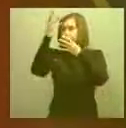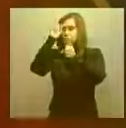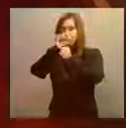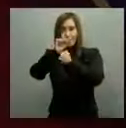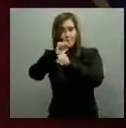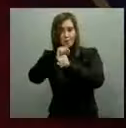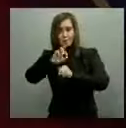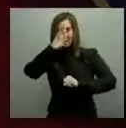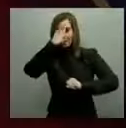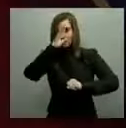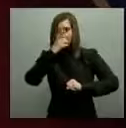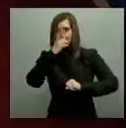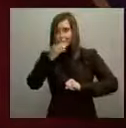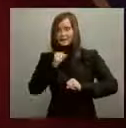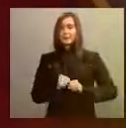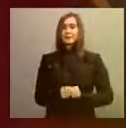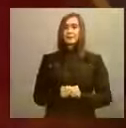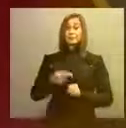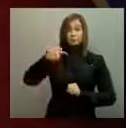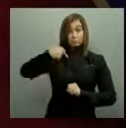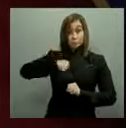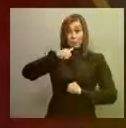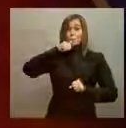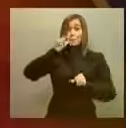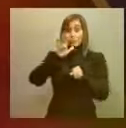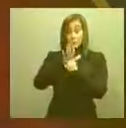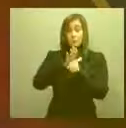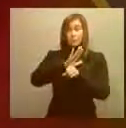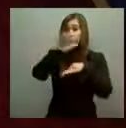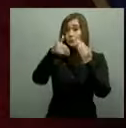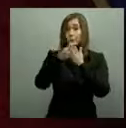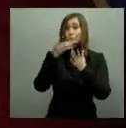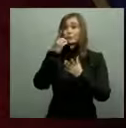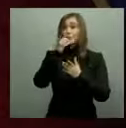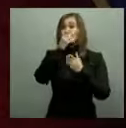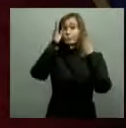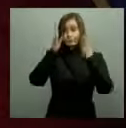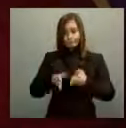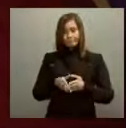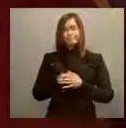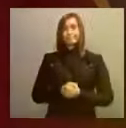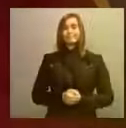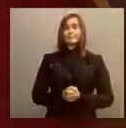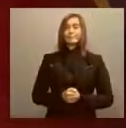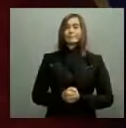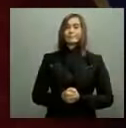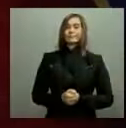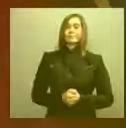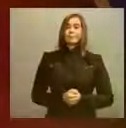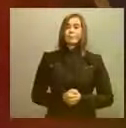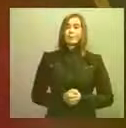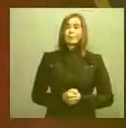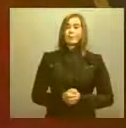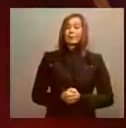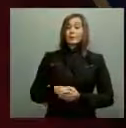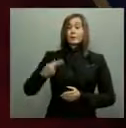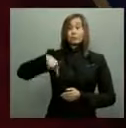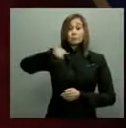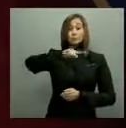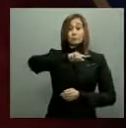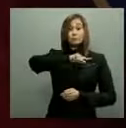el cumplimiento con uno de mis mayores compromisos con la ciudadanía. Pueblo dominicano, nuestro